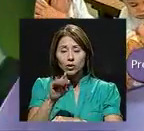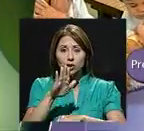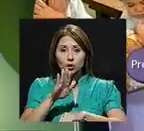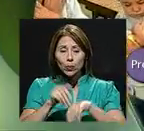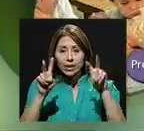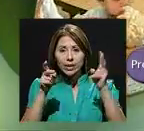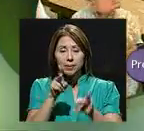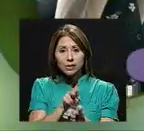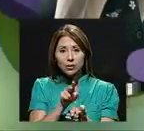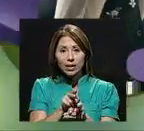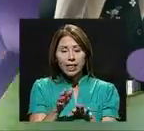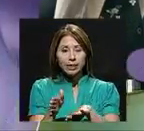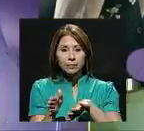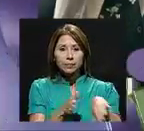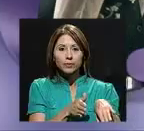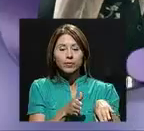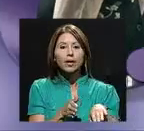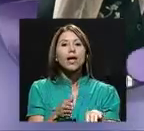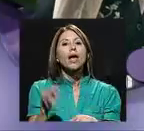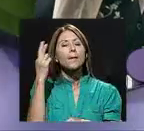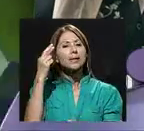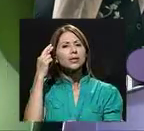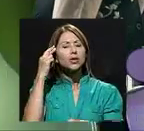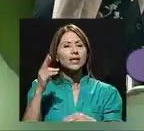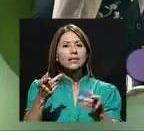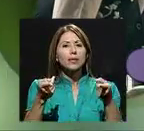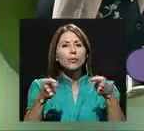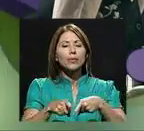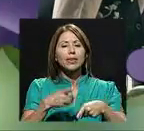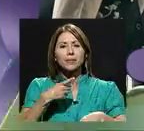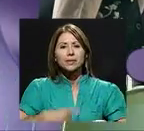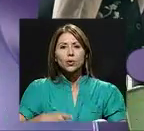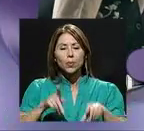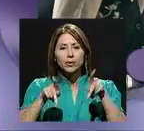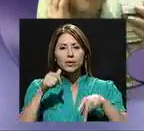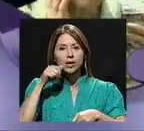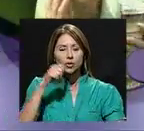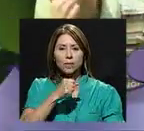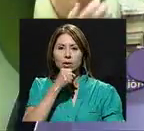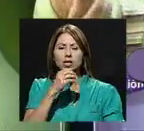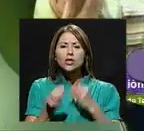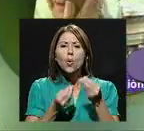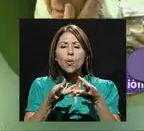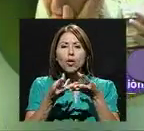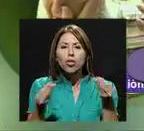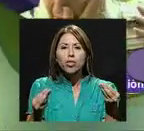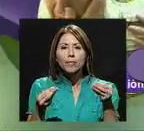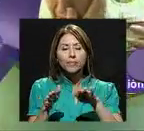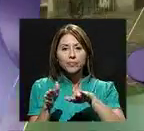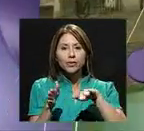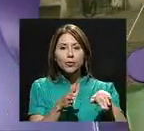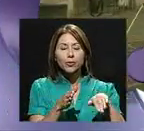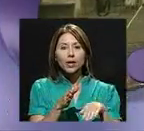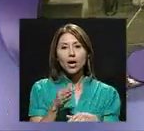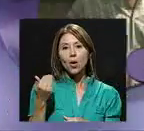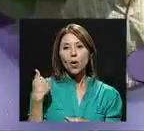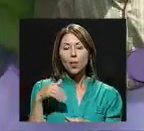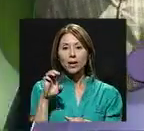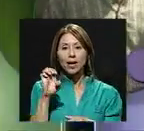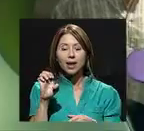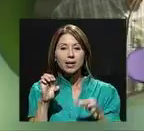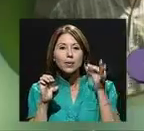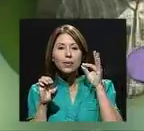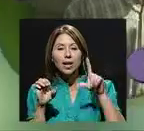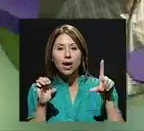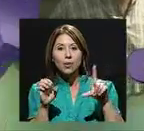sobre sexualidad? Los motivos que llevan a la depresión a los adultos mayores y cómo salir de ella. Eric y